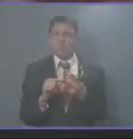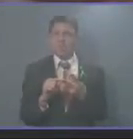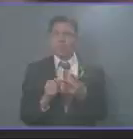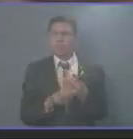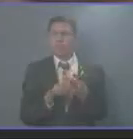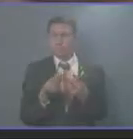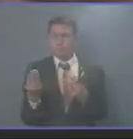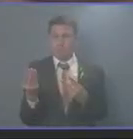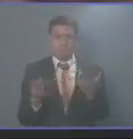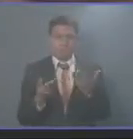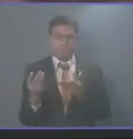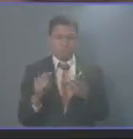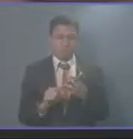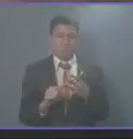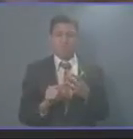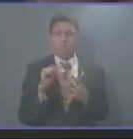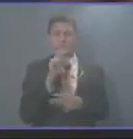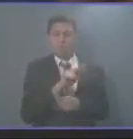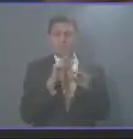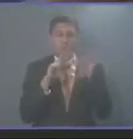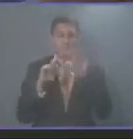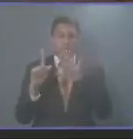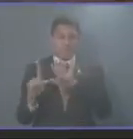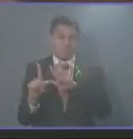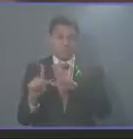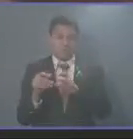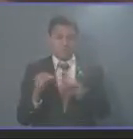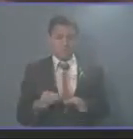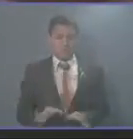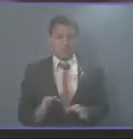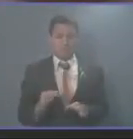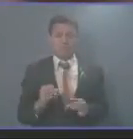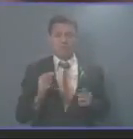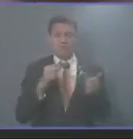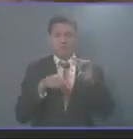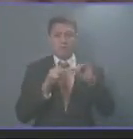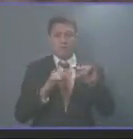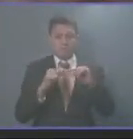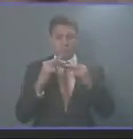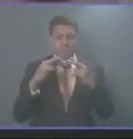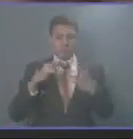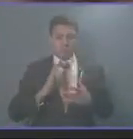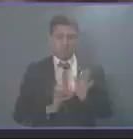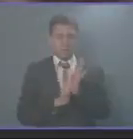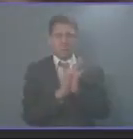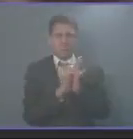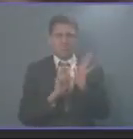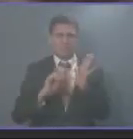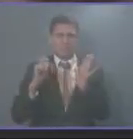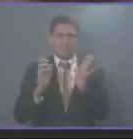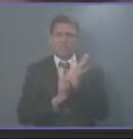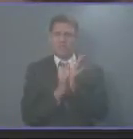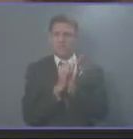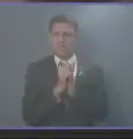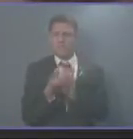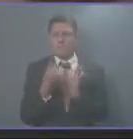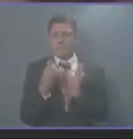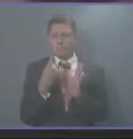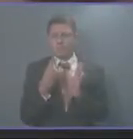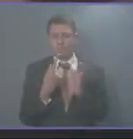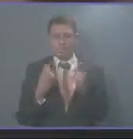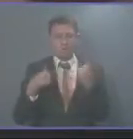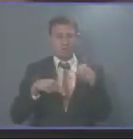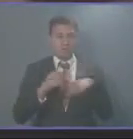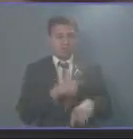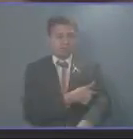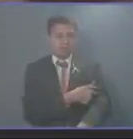equipos quirúrgicos, 386 tratamientos de quimioterapia, 200 pacientes beneficiados